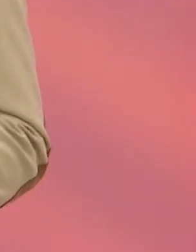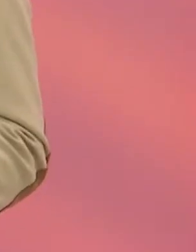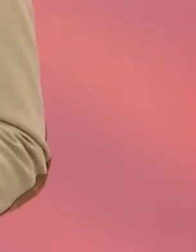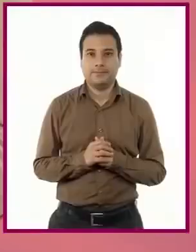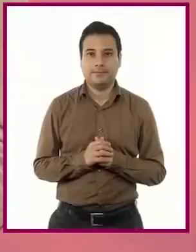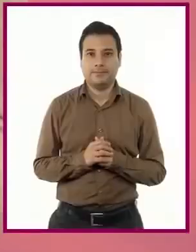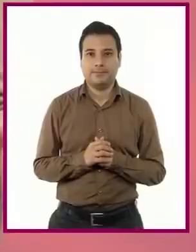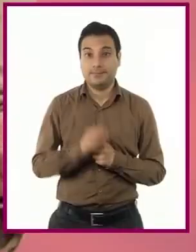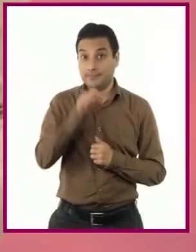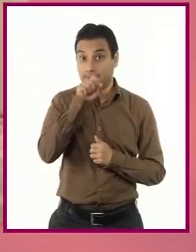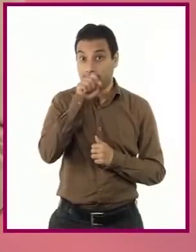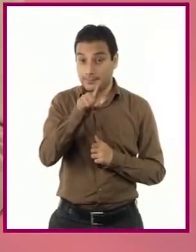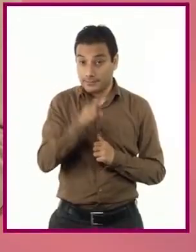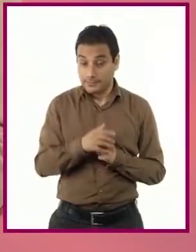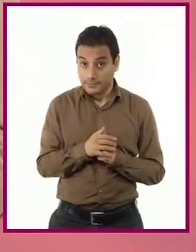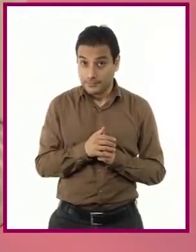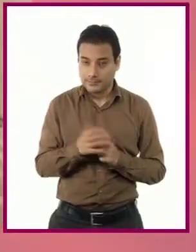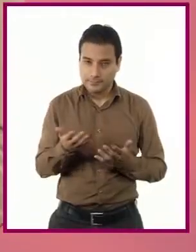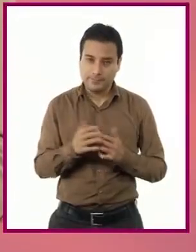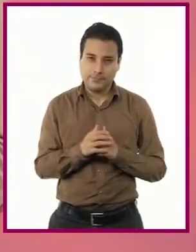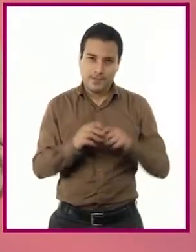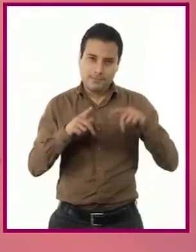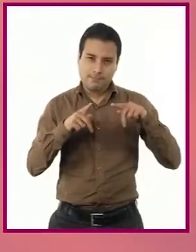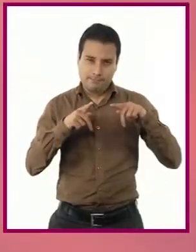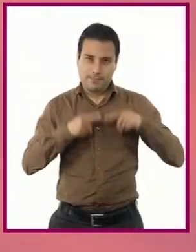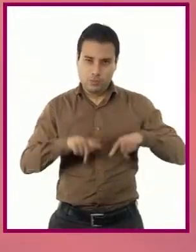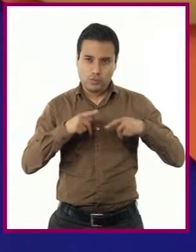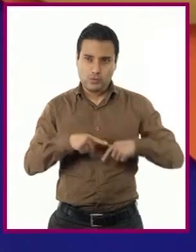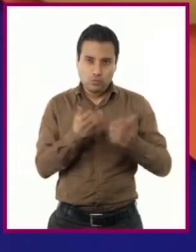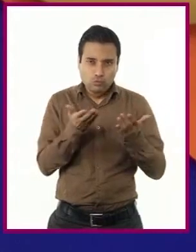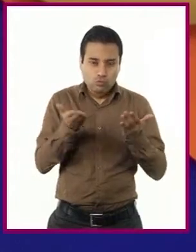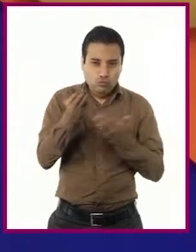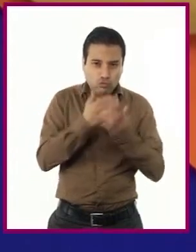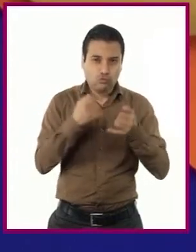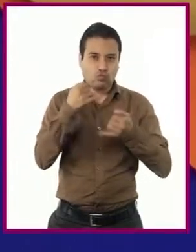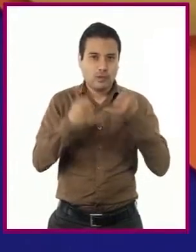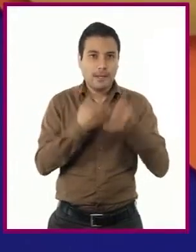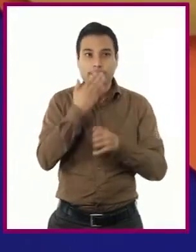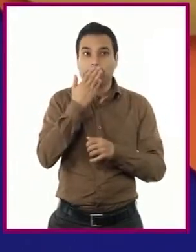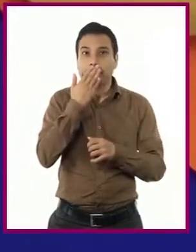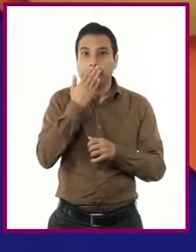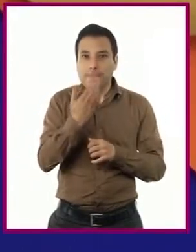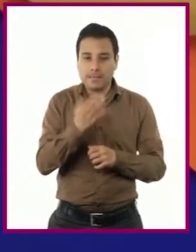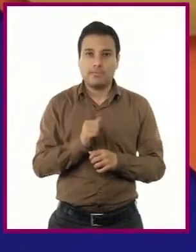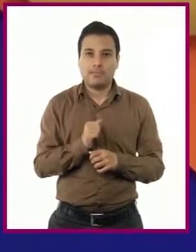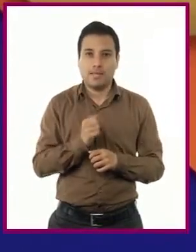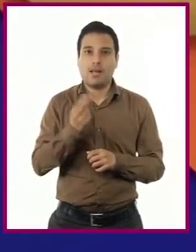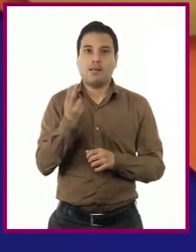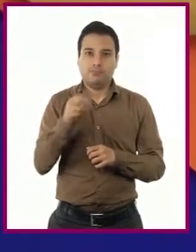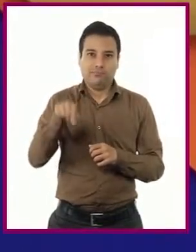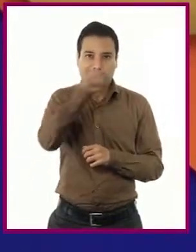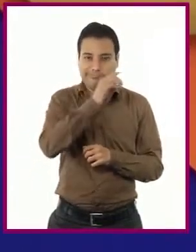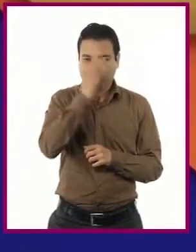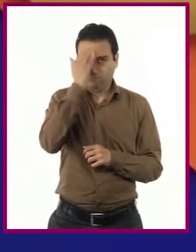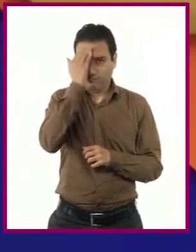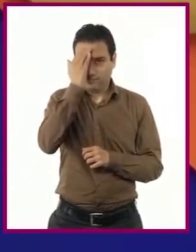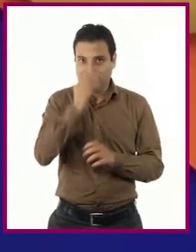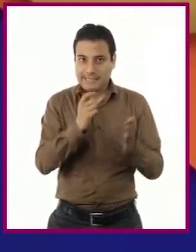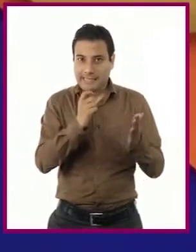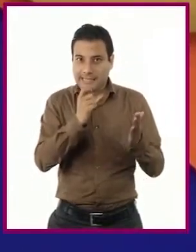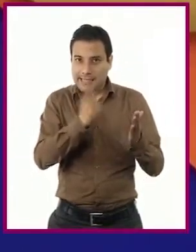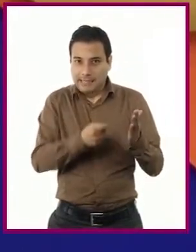regula la conducta para una mejor convivencia. Y es necesario saber interpretarlo para no dar lugar a